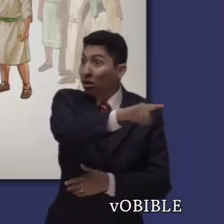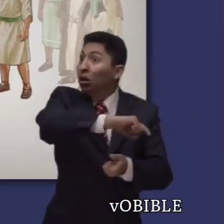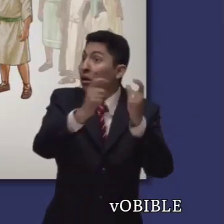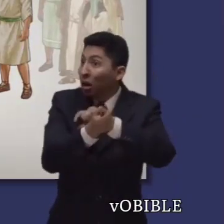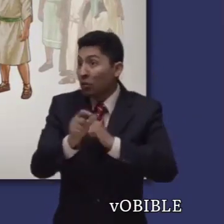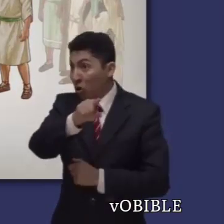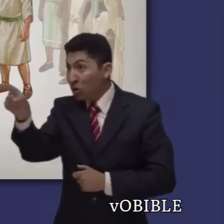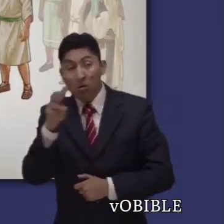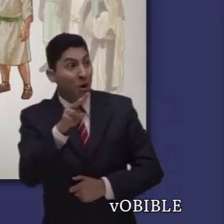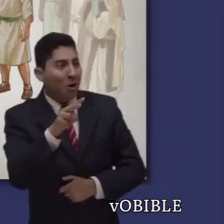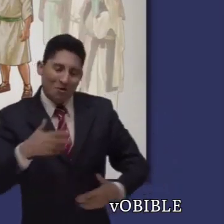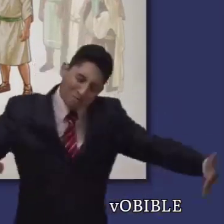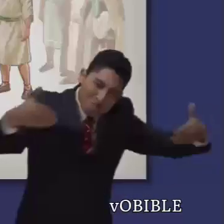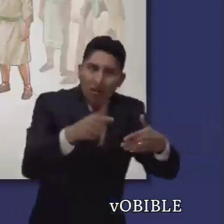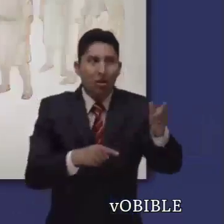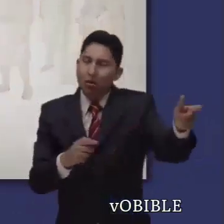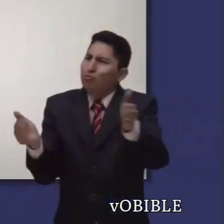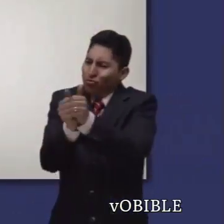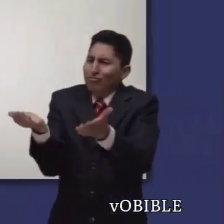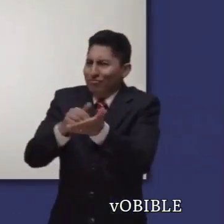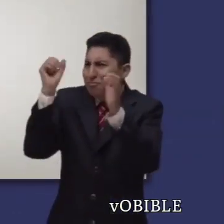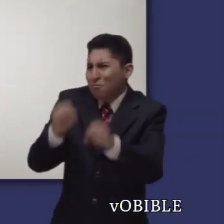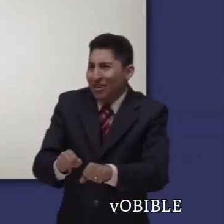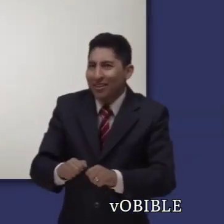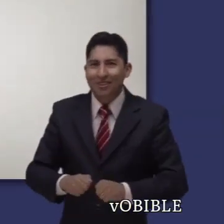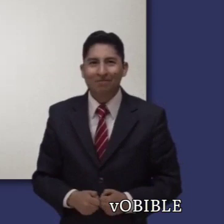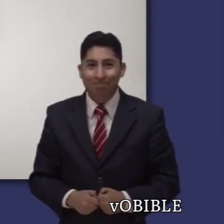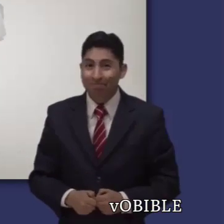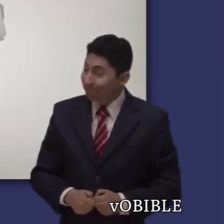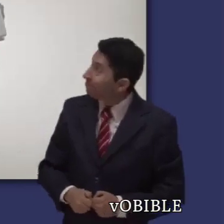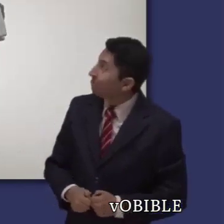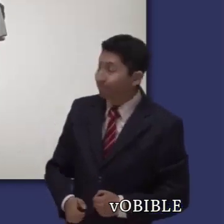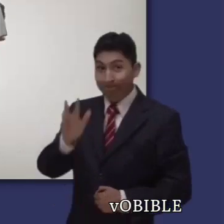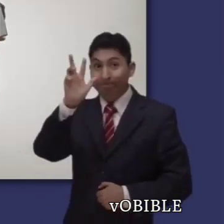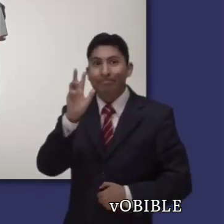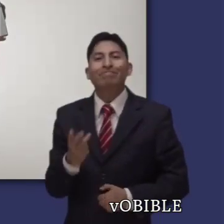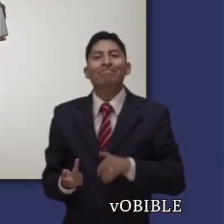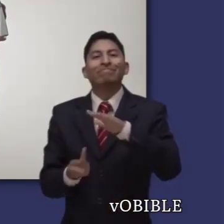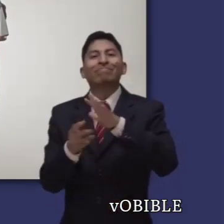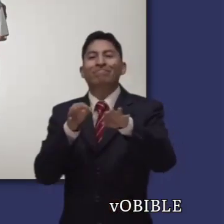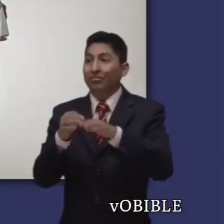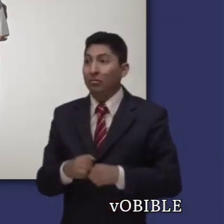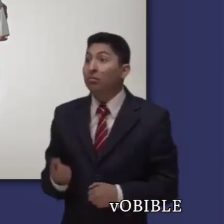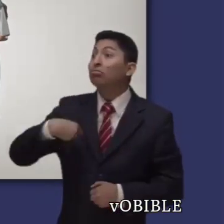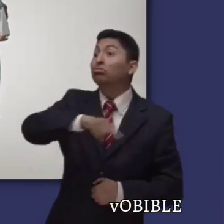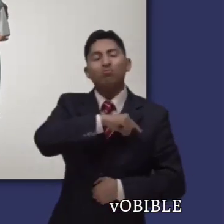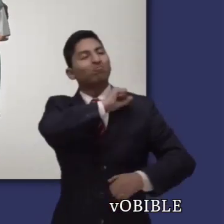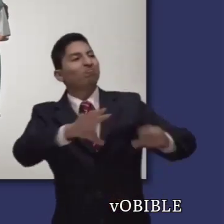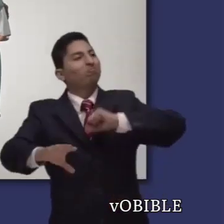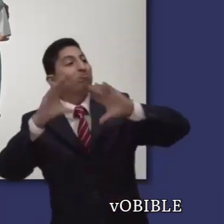deben perdonarlo y aceptarlo de nuevo. En el capítulo 3, Pablo escribe que Dios nos ha